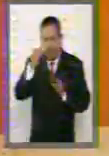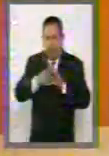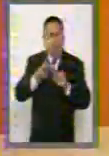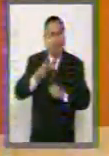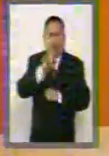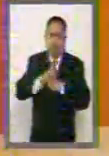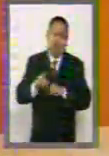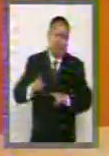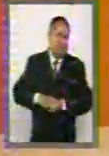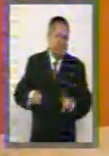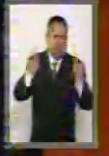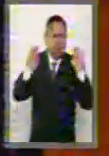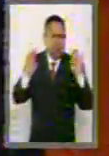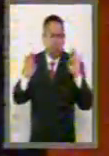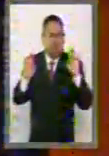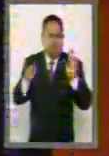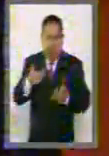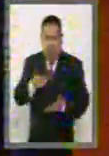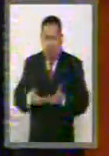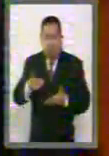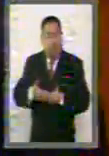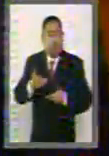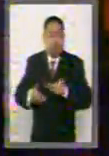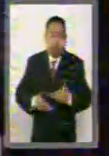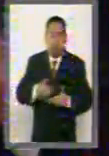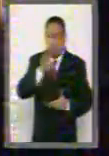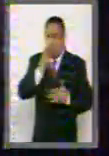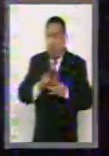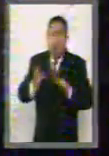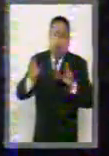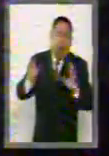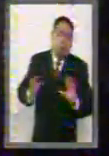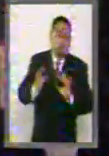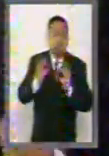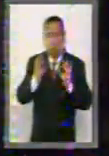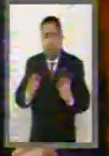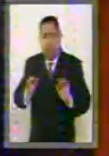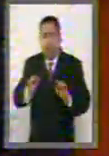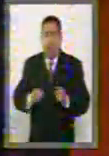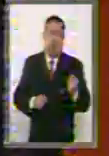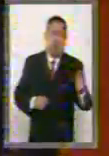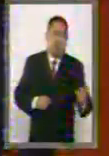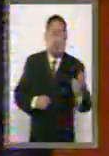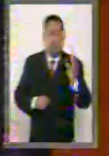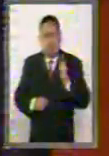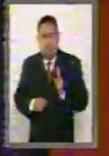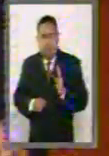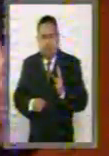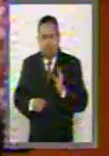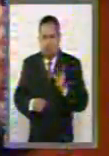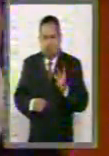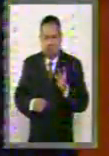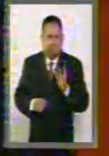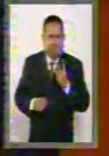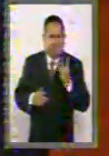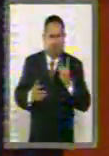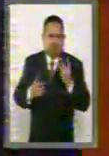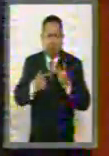era otro. Aquí se ha venido a decir que se celebra que la terna